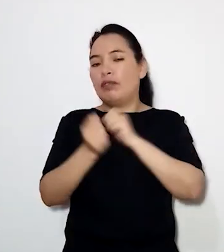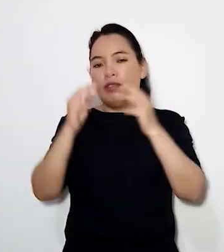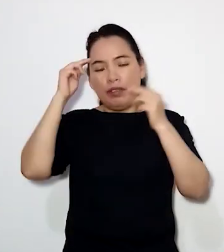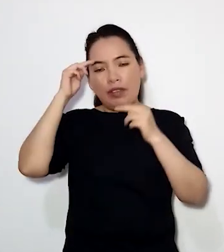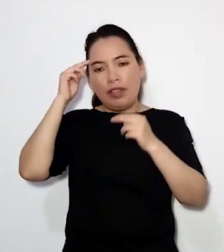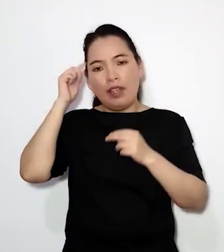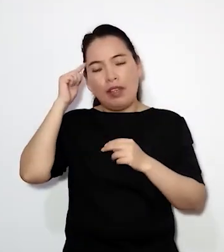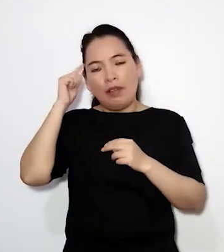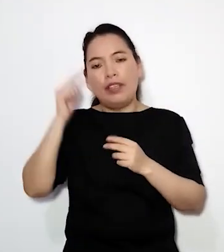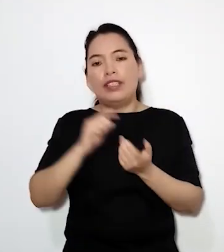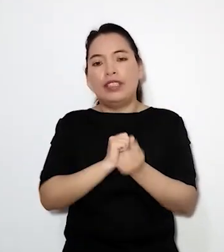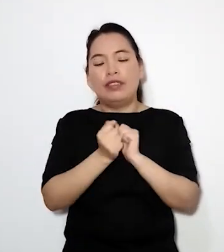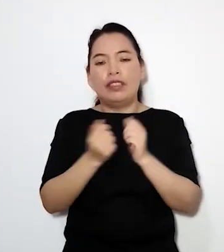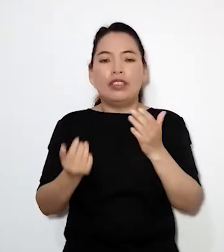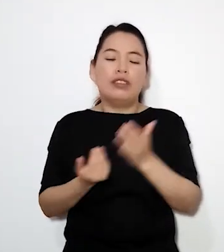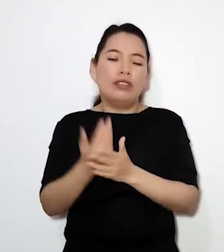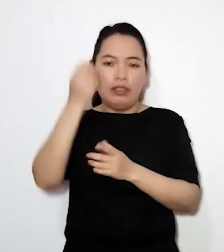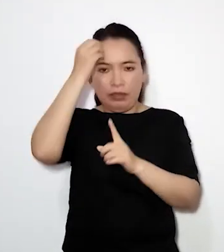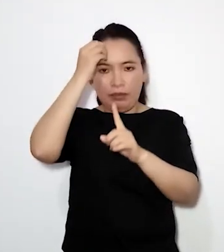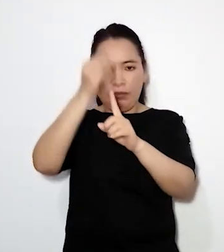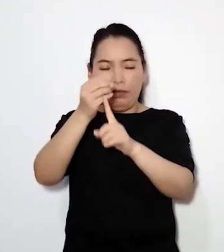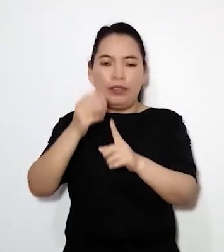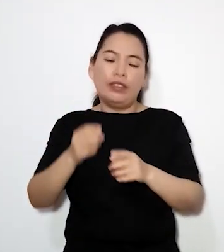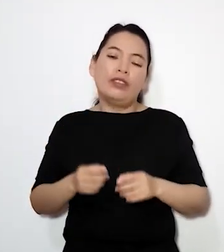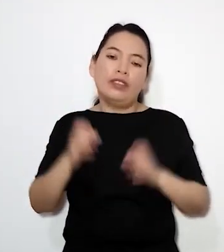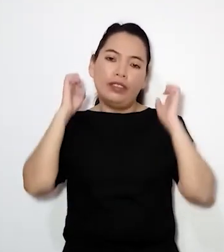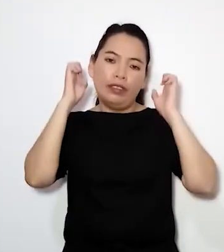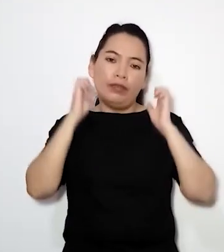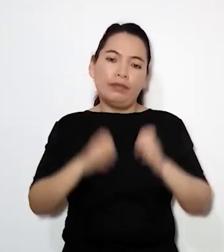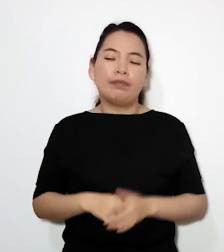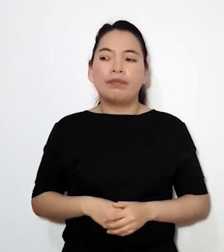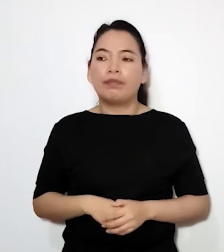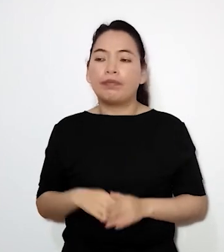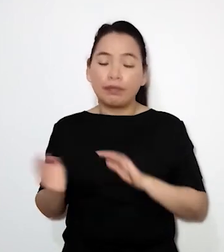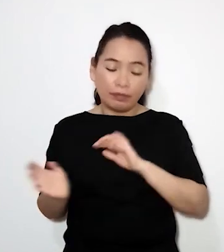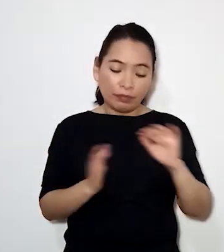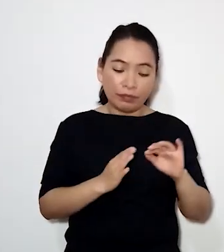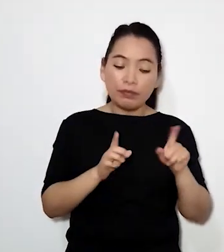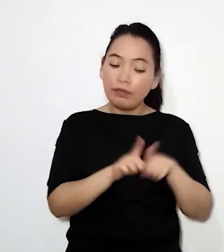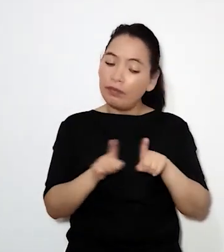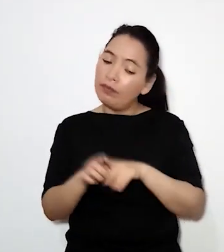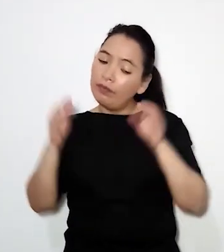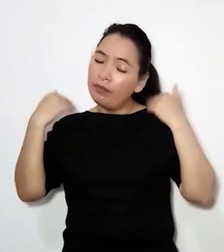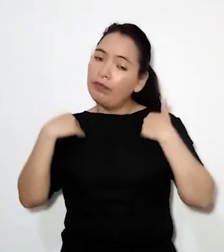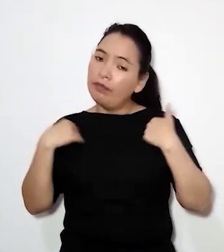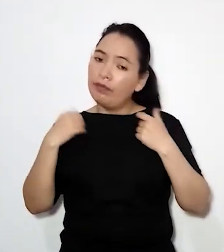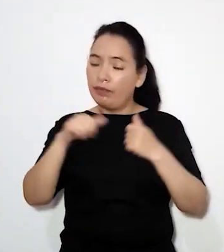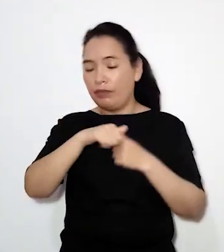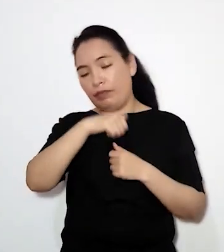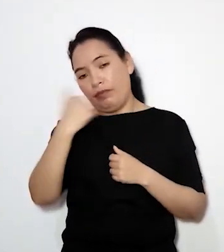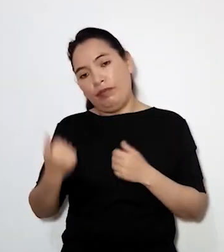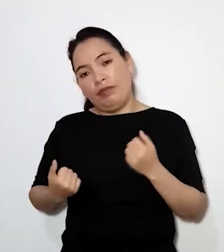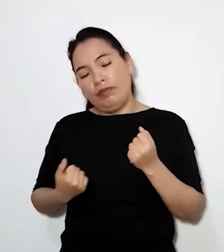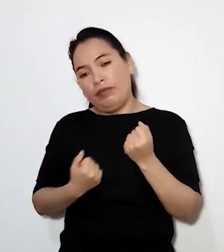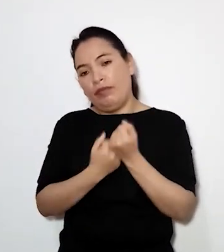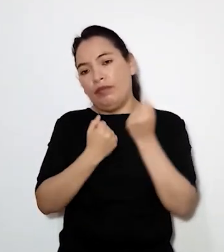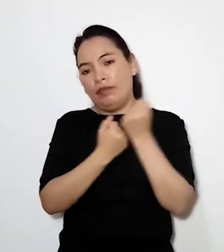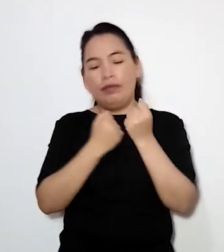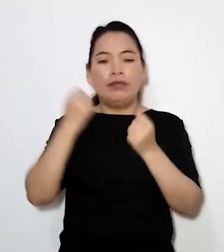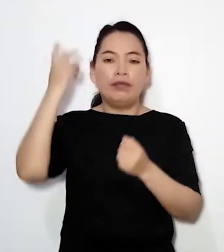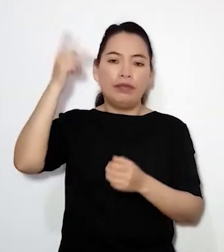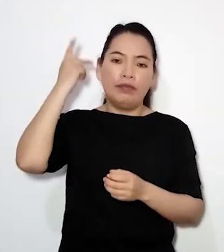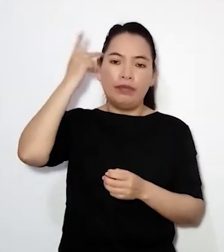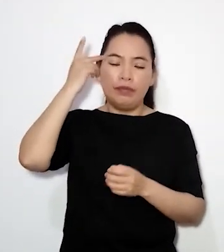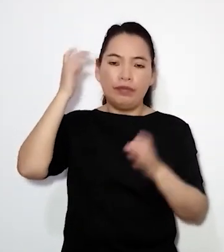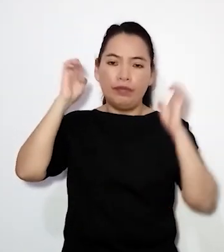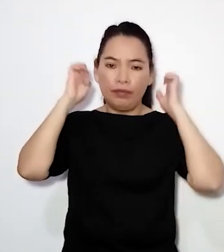Pero también tenemos una función importante en el apoyo a la formulación de políticas educativas más inclusivas.